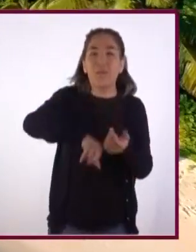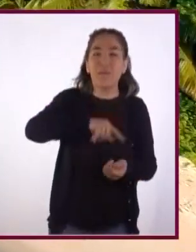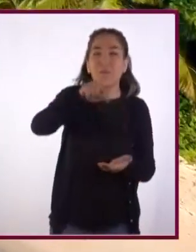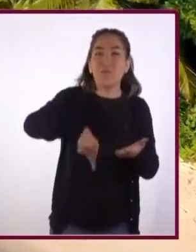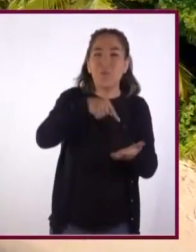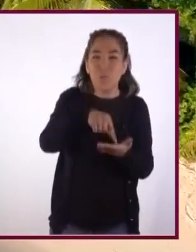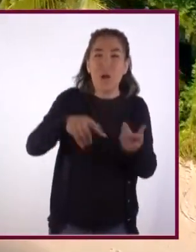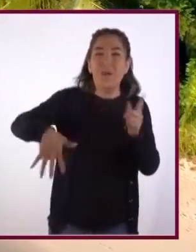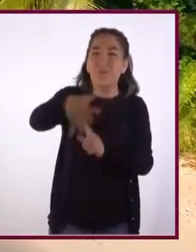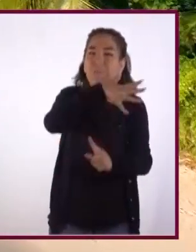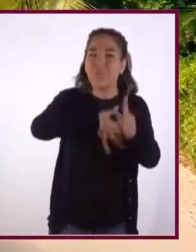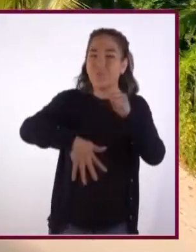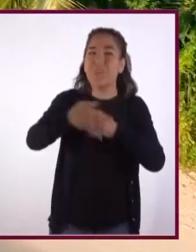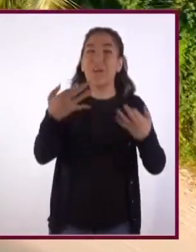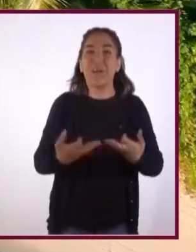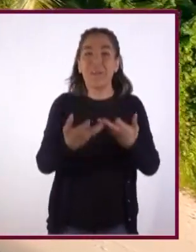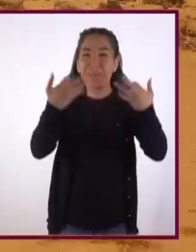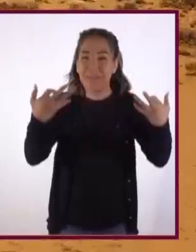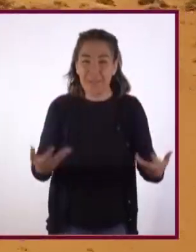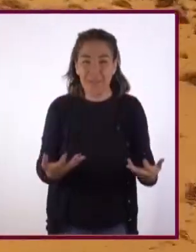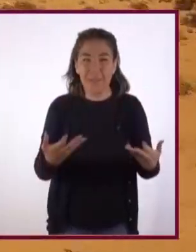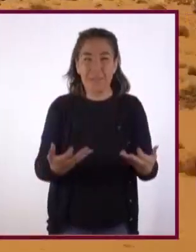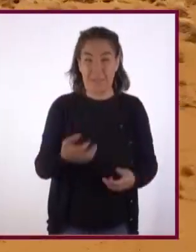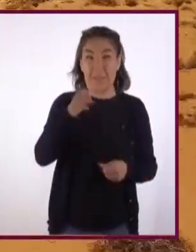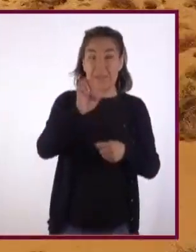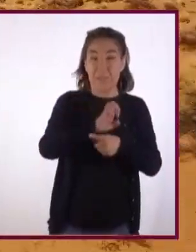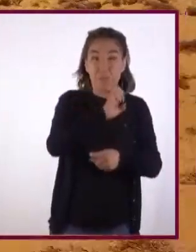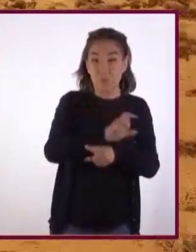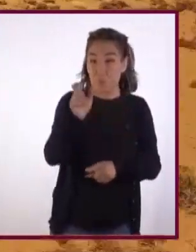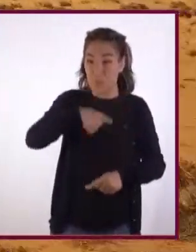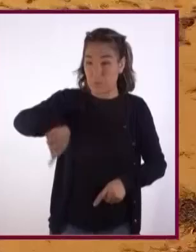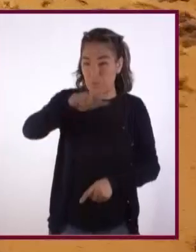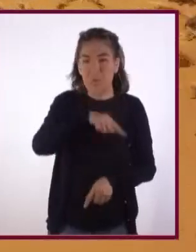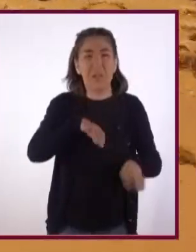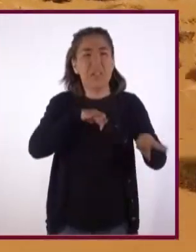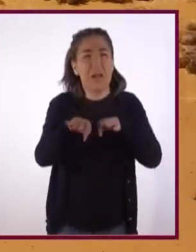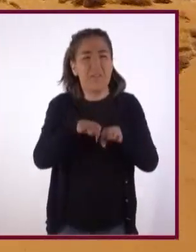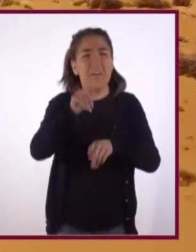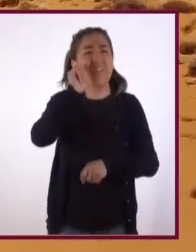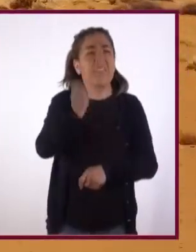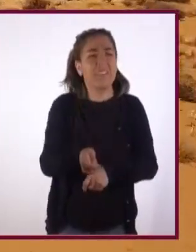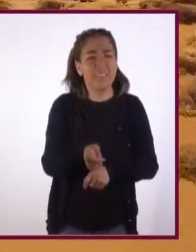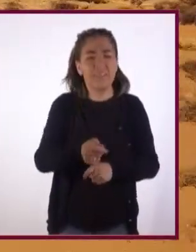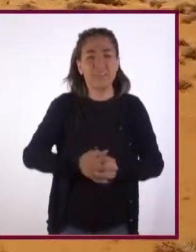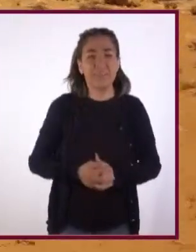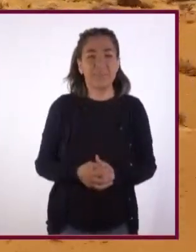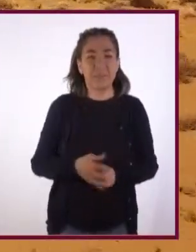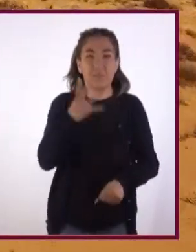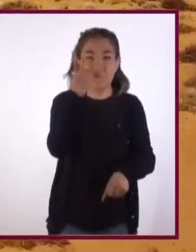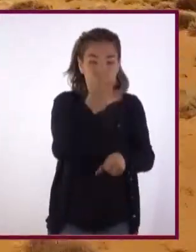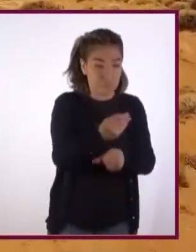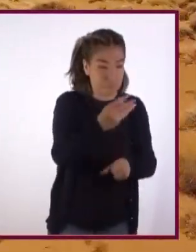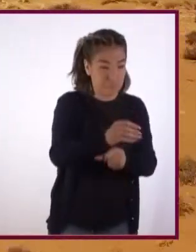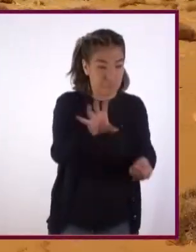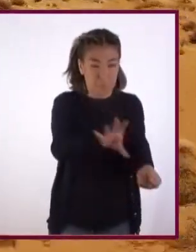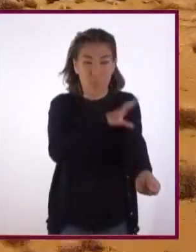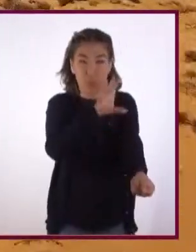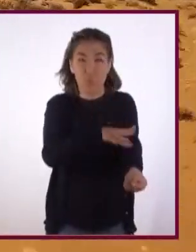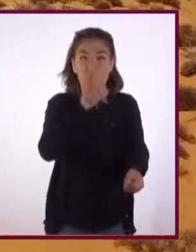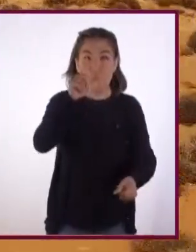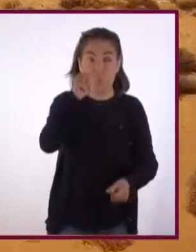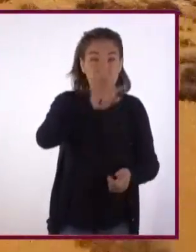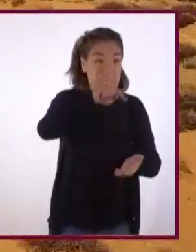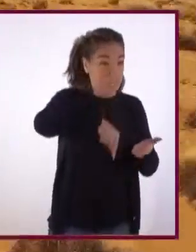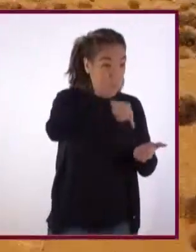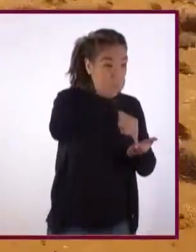condiciones del medio ambiente de la Tierra. Entonces, cuando uno está trabajando una instalación eléctrica en